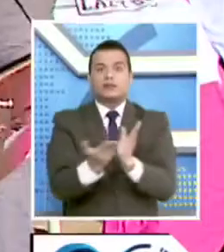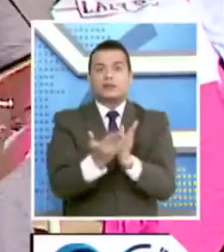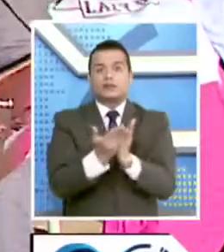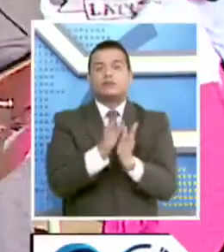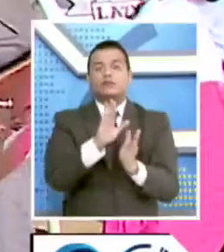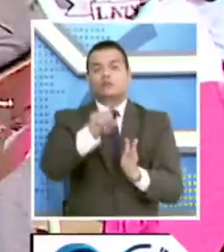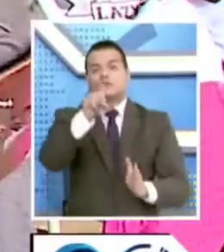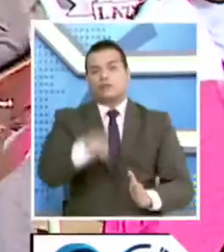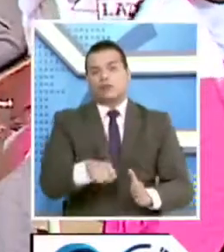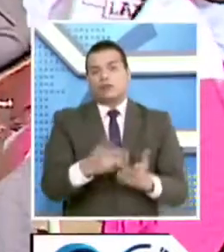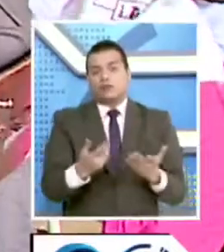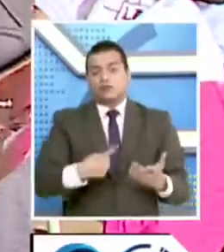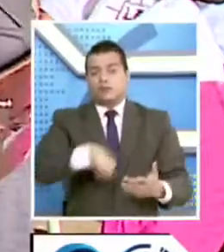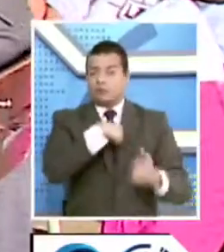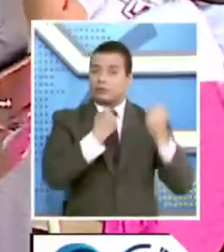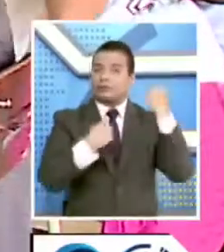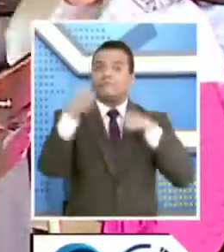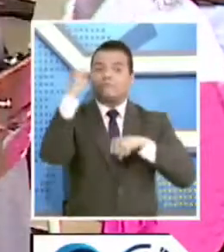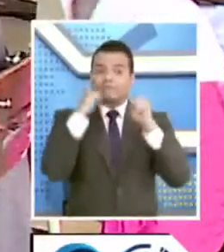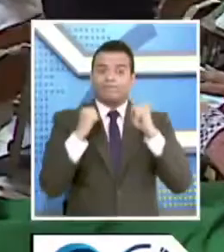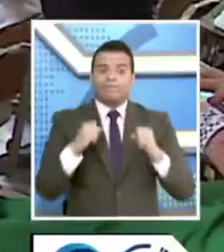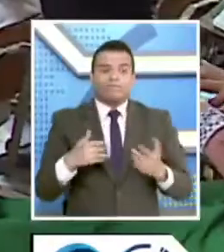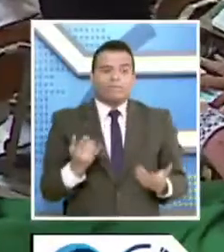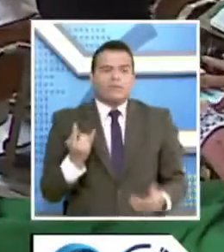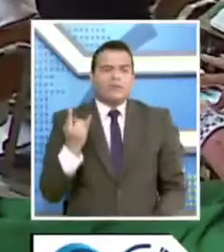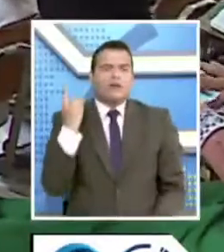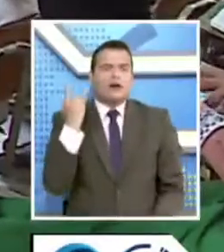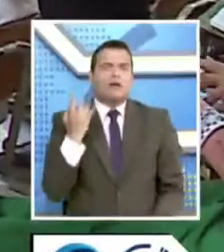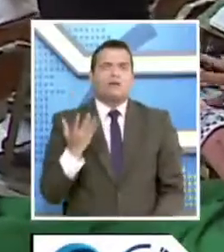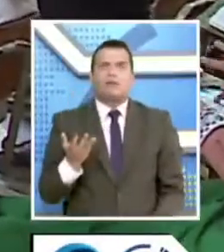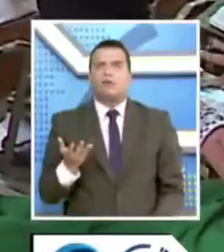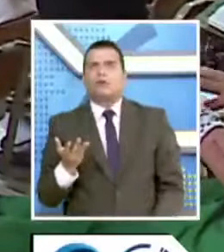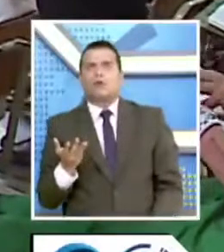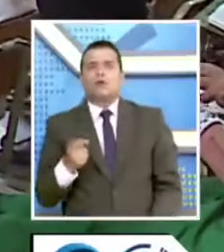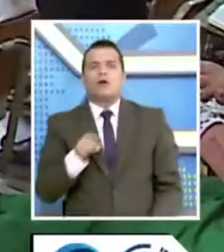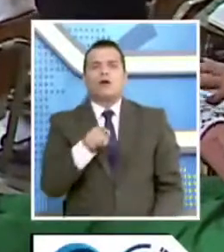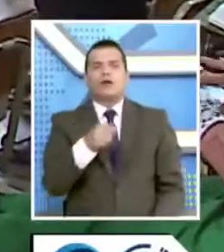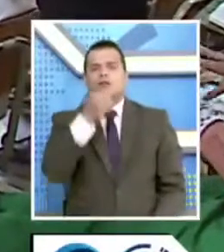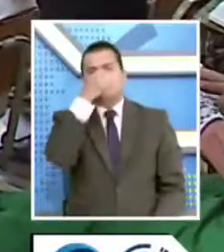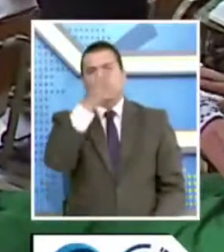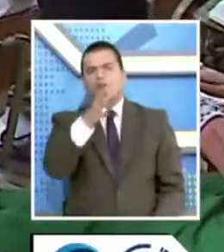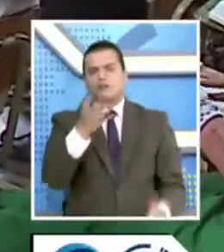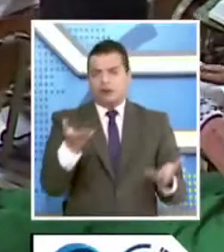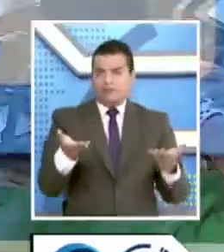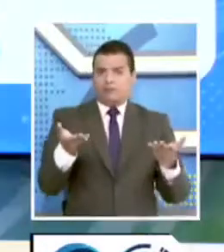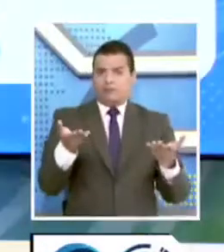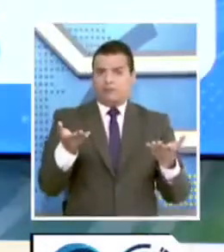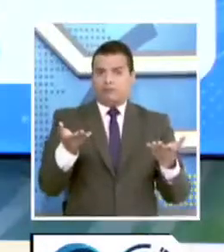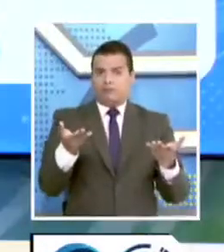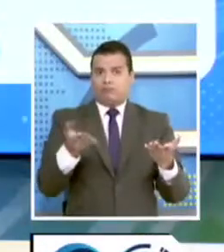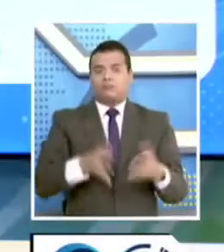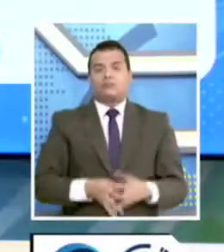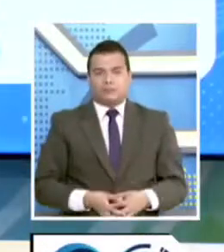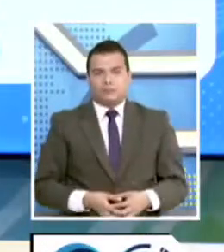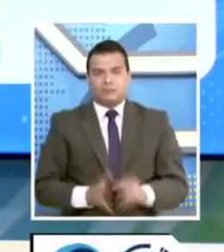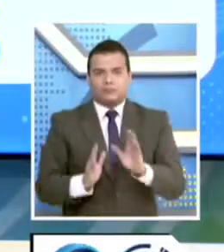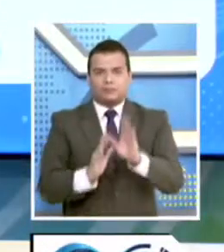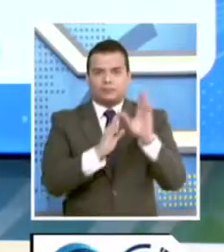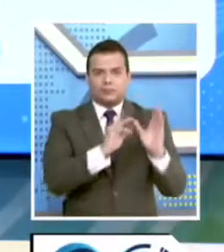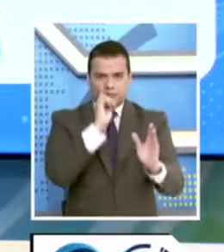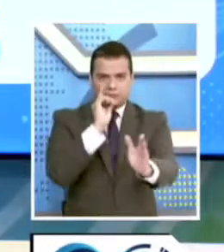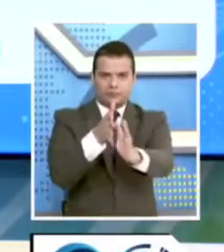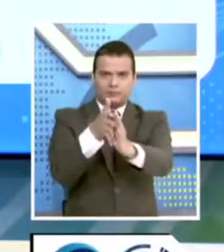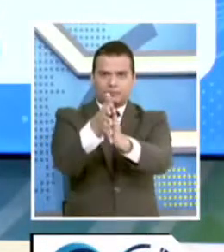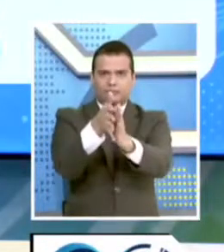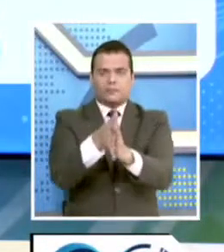virtual, porque nos preocupa muchísimo que luego nos vayan a decir que esa educación no tiene sentido de ser. Y en otras noticias, les